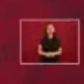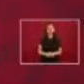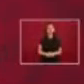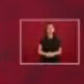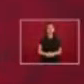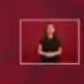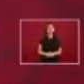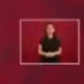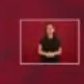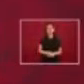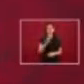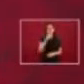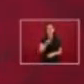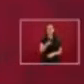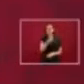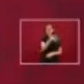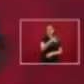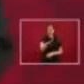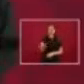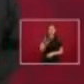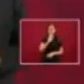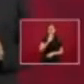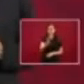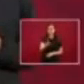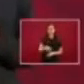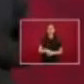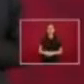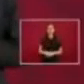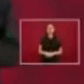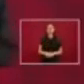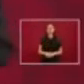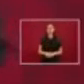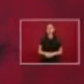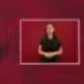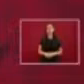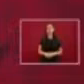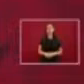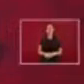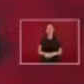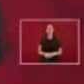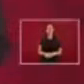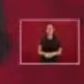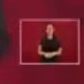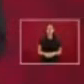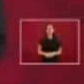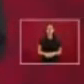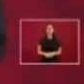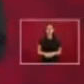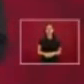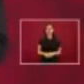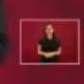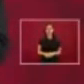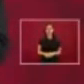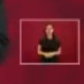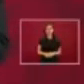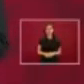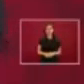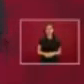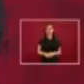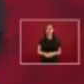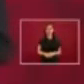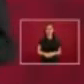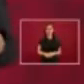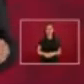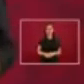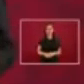no tengamos la crisis hospitalaria que algunos efectivamente plantean. Y yo creo que la gente está respondiendo con más sensatez de la que